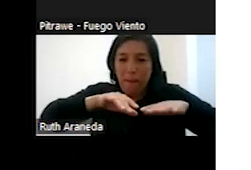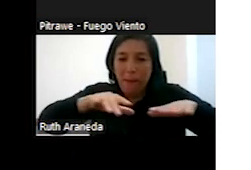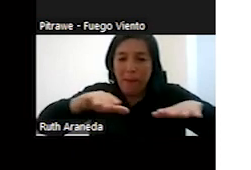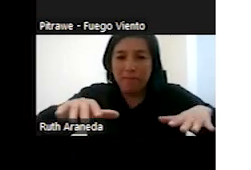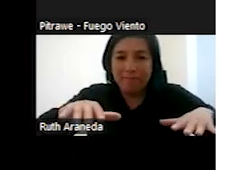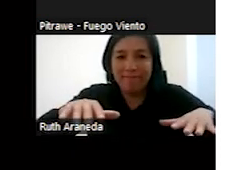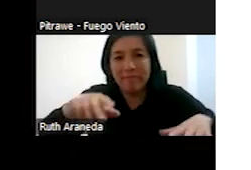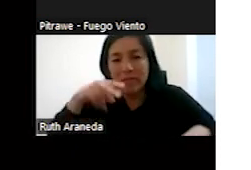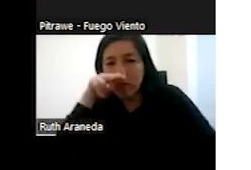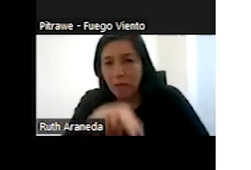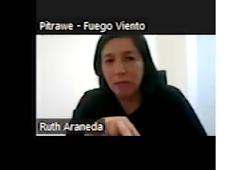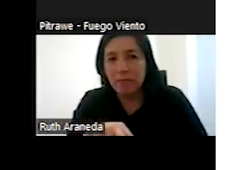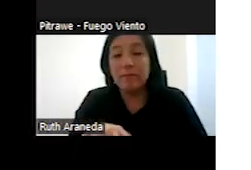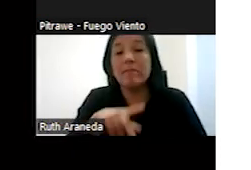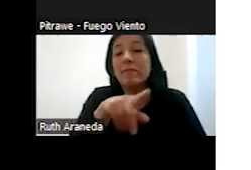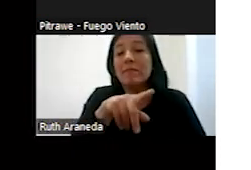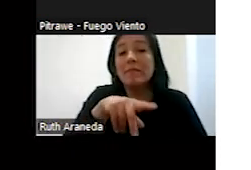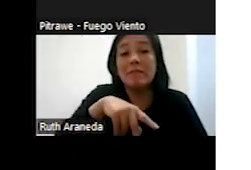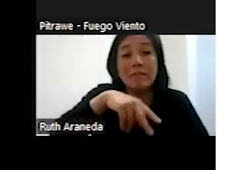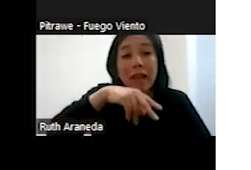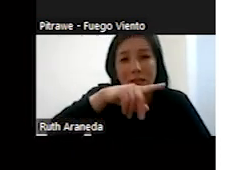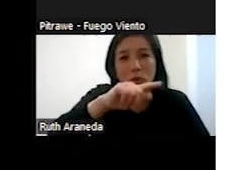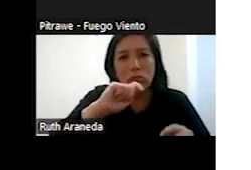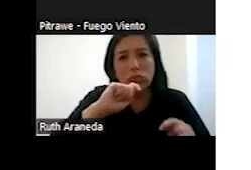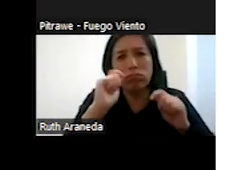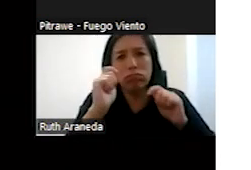la arqueología histórica ha tenido un desarrollo en los últimos años fantástico,